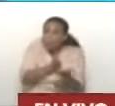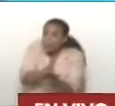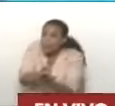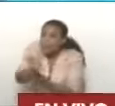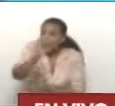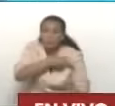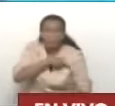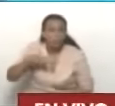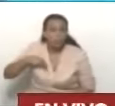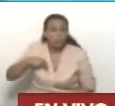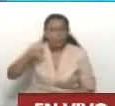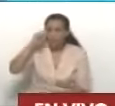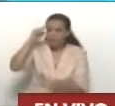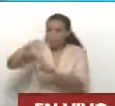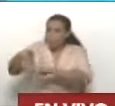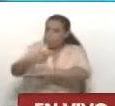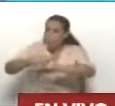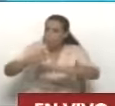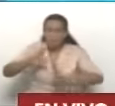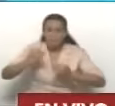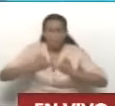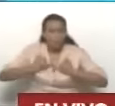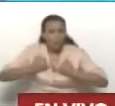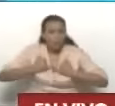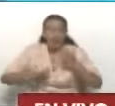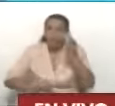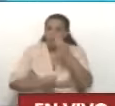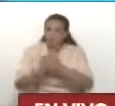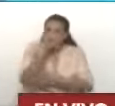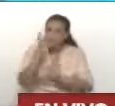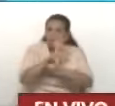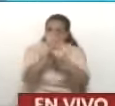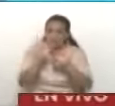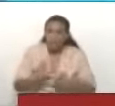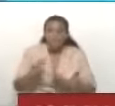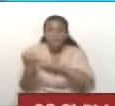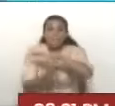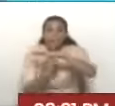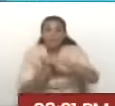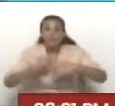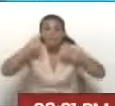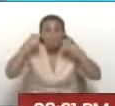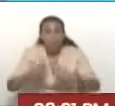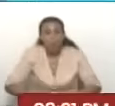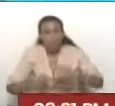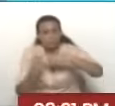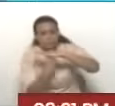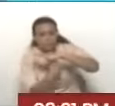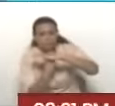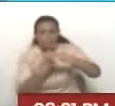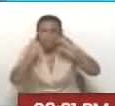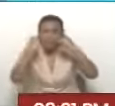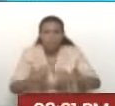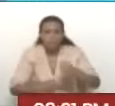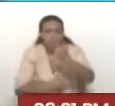de nuestro socialismo nosotros construiremos bases sólidas, sustentadas en el trabajo,